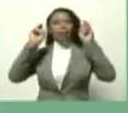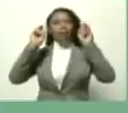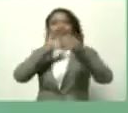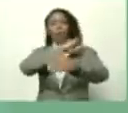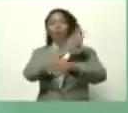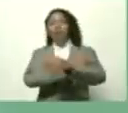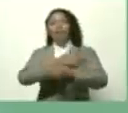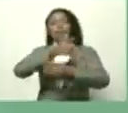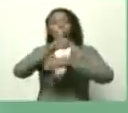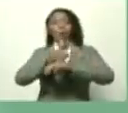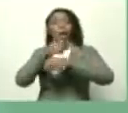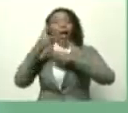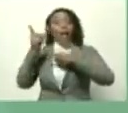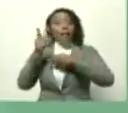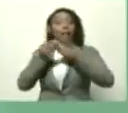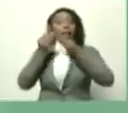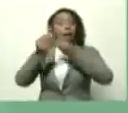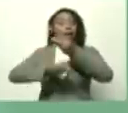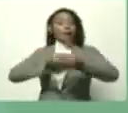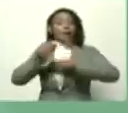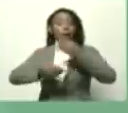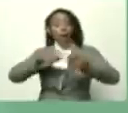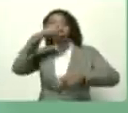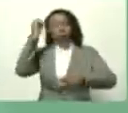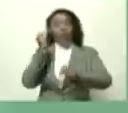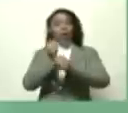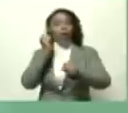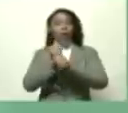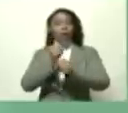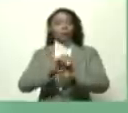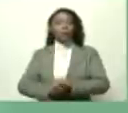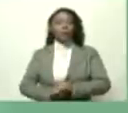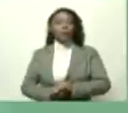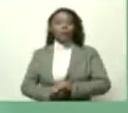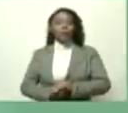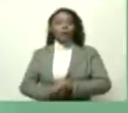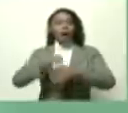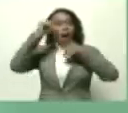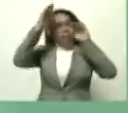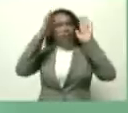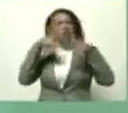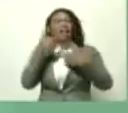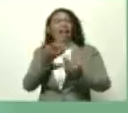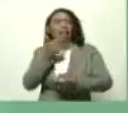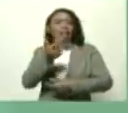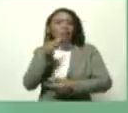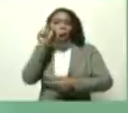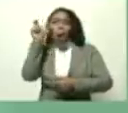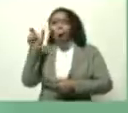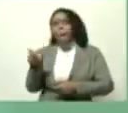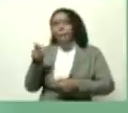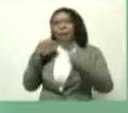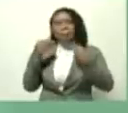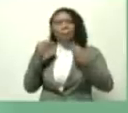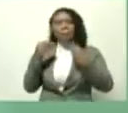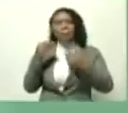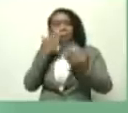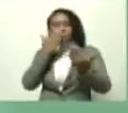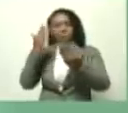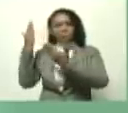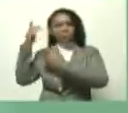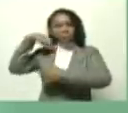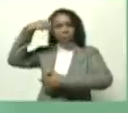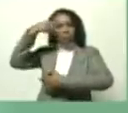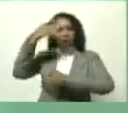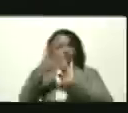de seguridad cuando se dieran estos operativos. Vamos a escuchar lo que dice Starlin José Páez Mujica. Adelante, video.